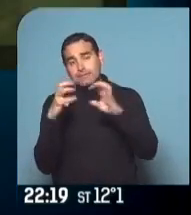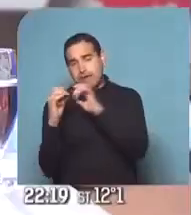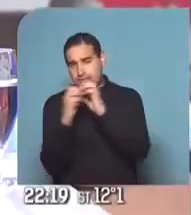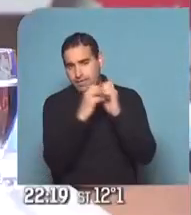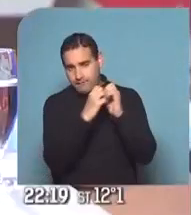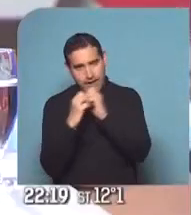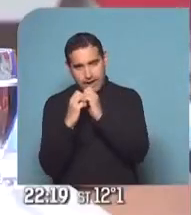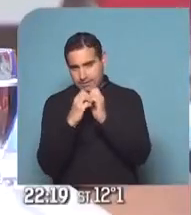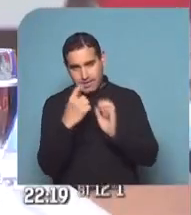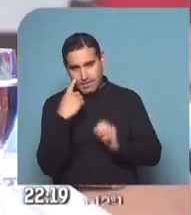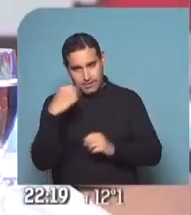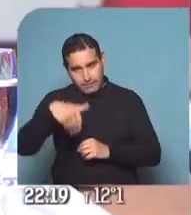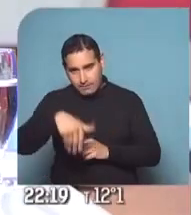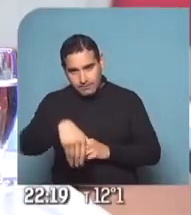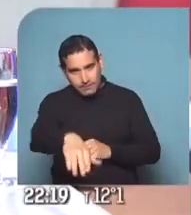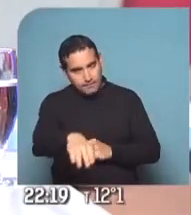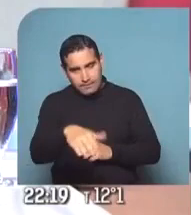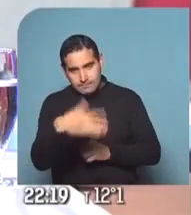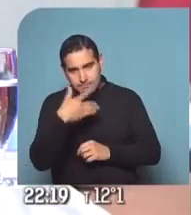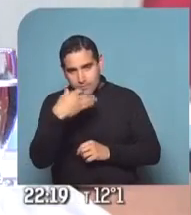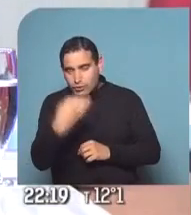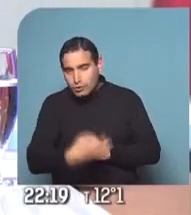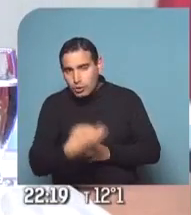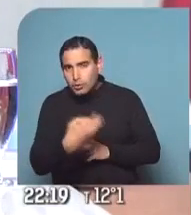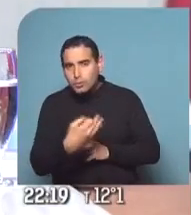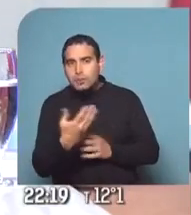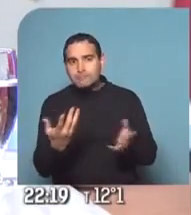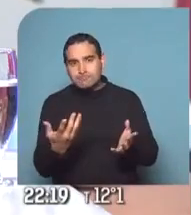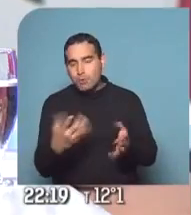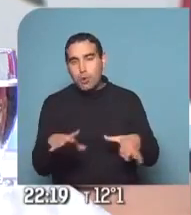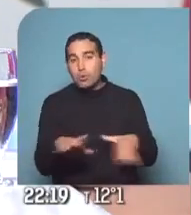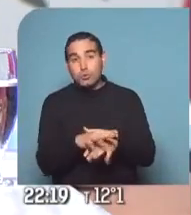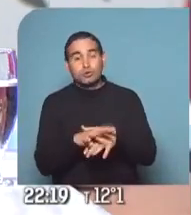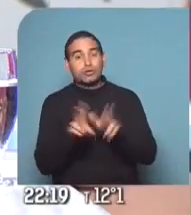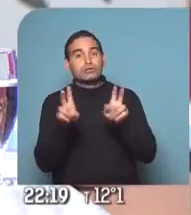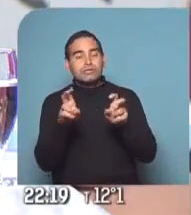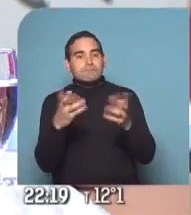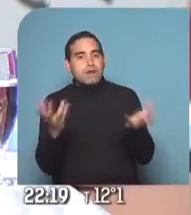en los próximos días, un tema que justamente se plantea por ese